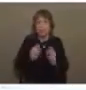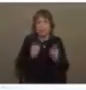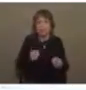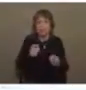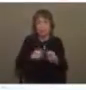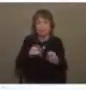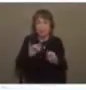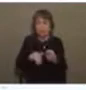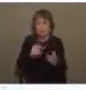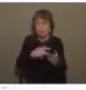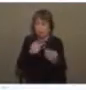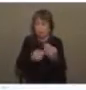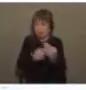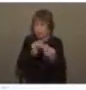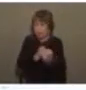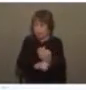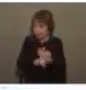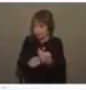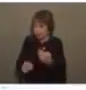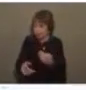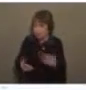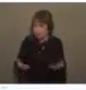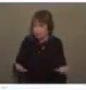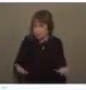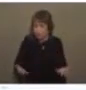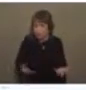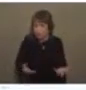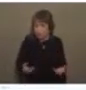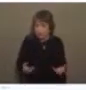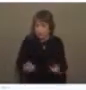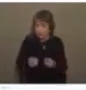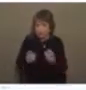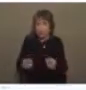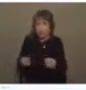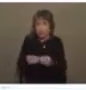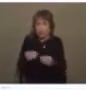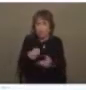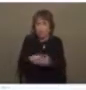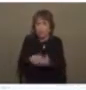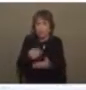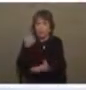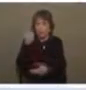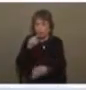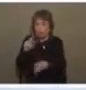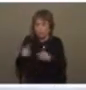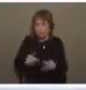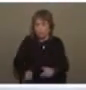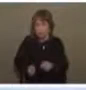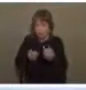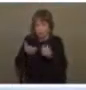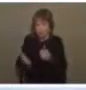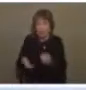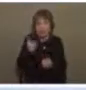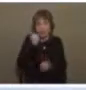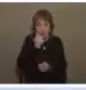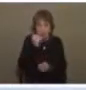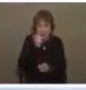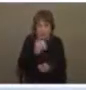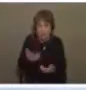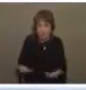inmediatamente a las familias más necesitadas, a su bolsillo de un día para otro. Sería cambio en ley federal, ¿no? Porque Puerto Rico tiene